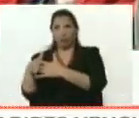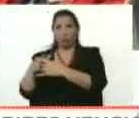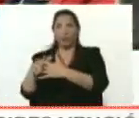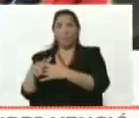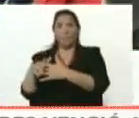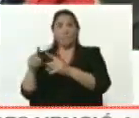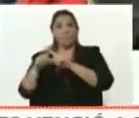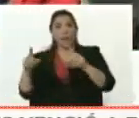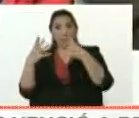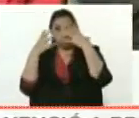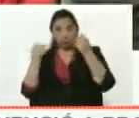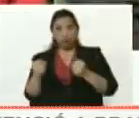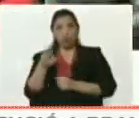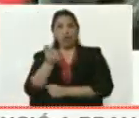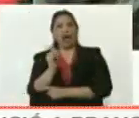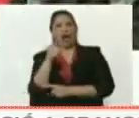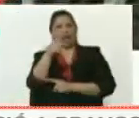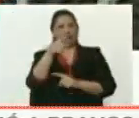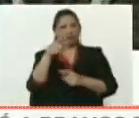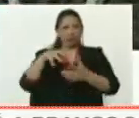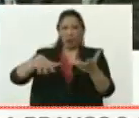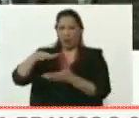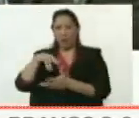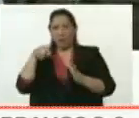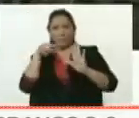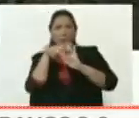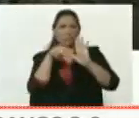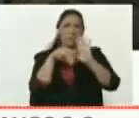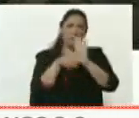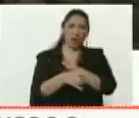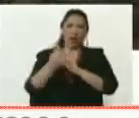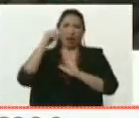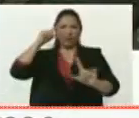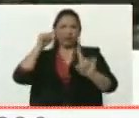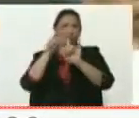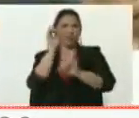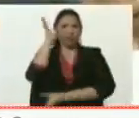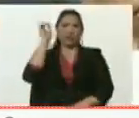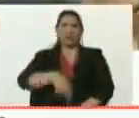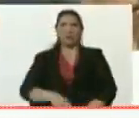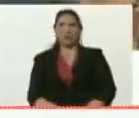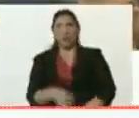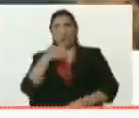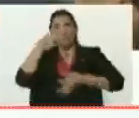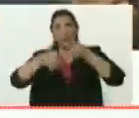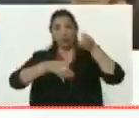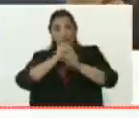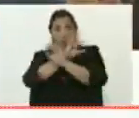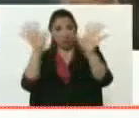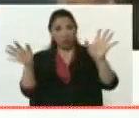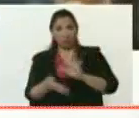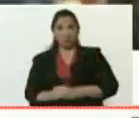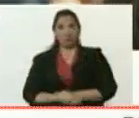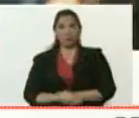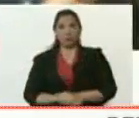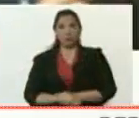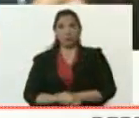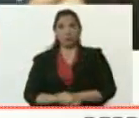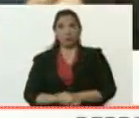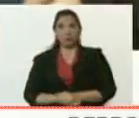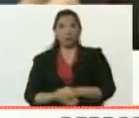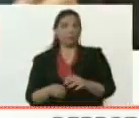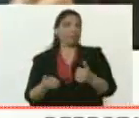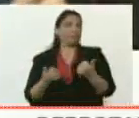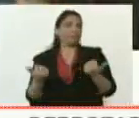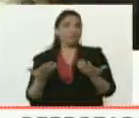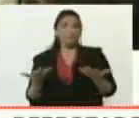que entiendan, allí están las causas, allí está el origen y allí está la explicación. Sé que les cuesta mucho